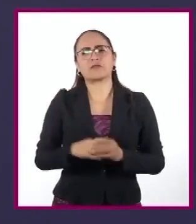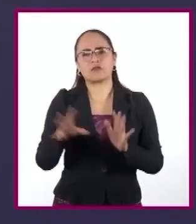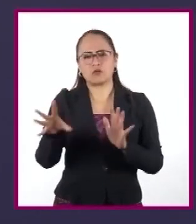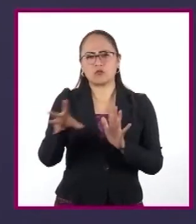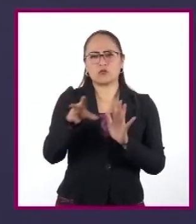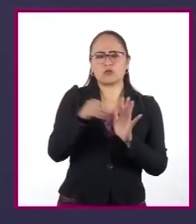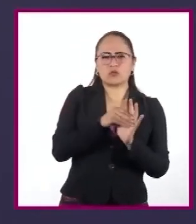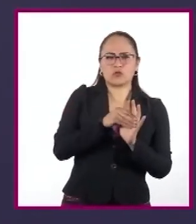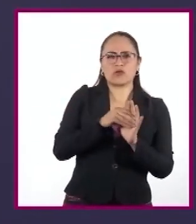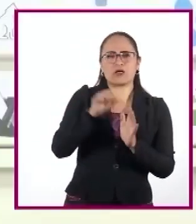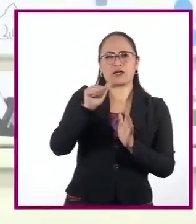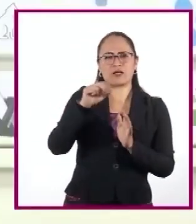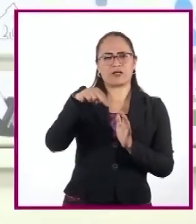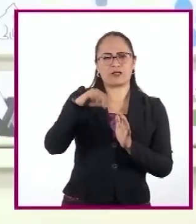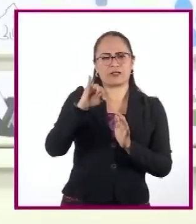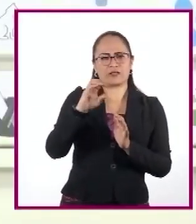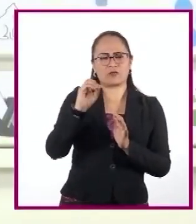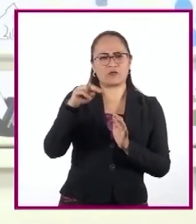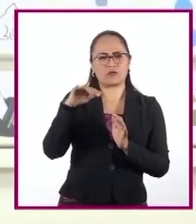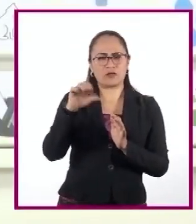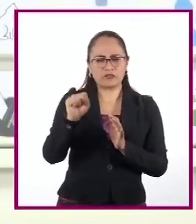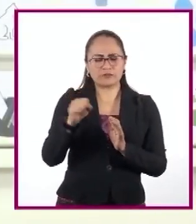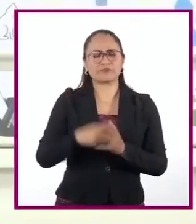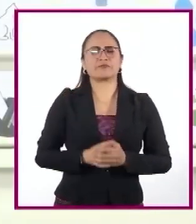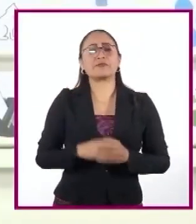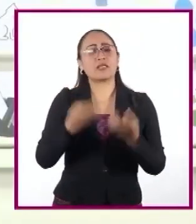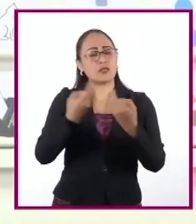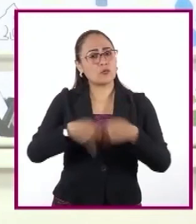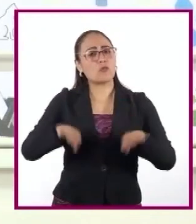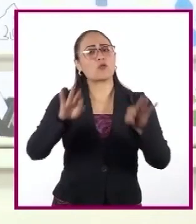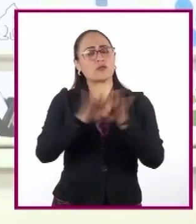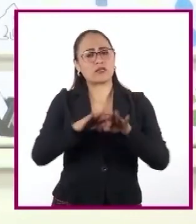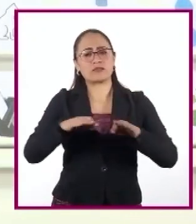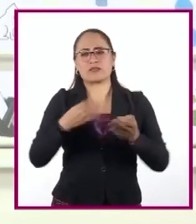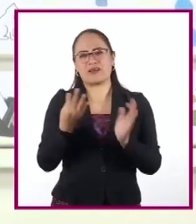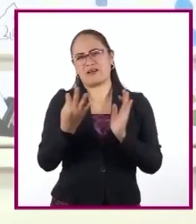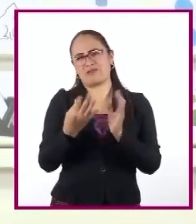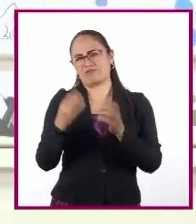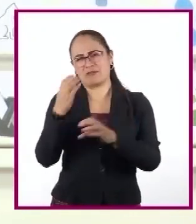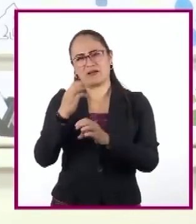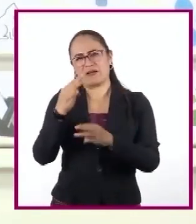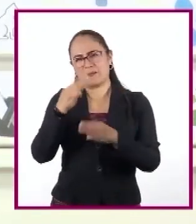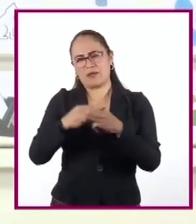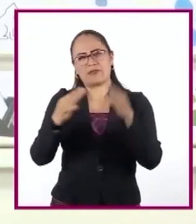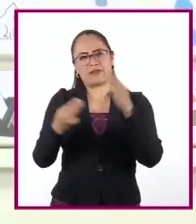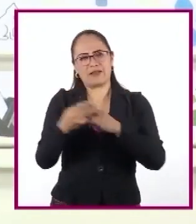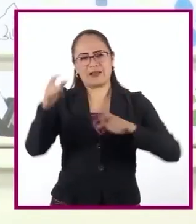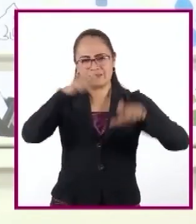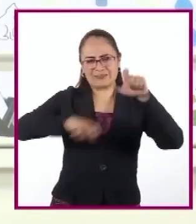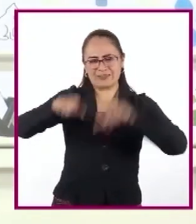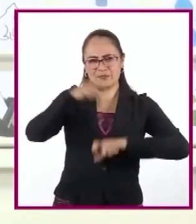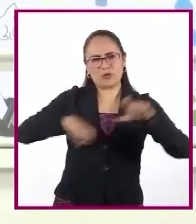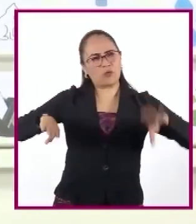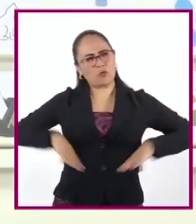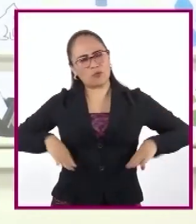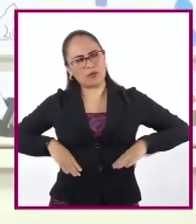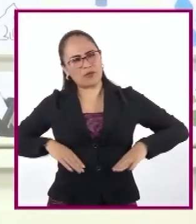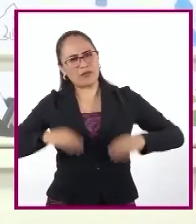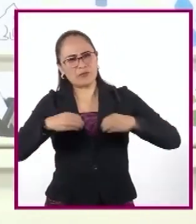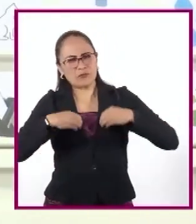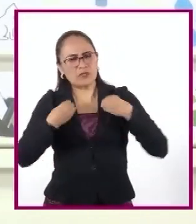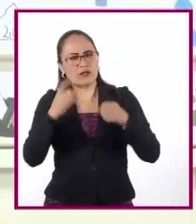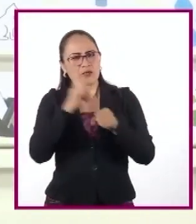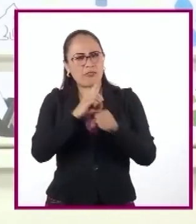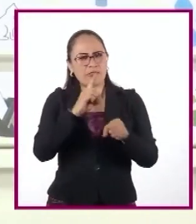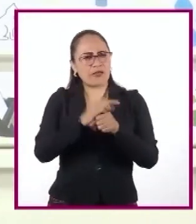electrones y formar aniones. La importancia de conocer las propiedades de los elementos químicos en la vida cotidiana se debe a que